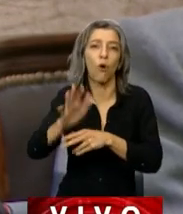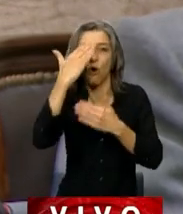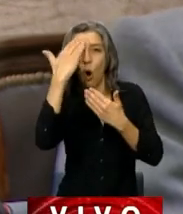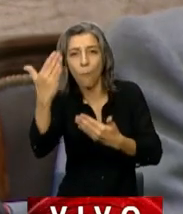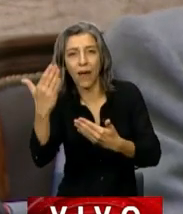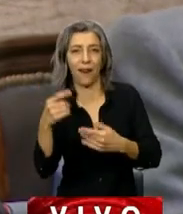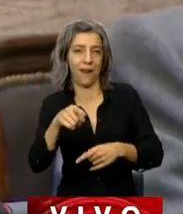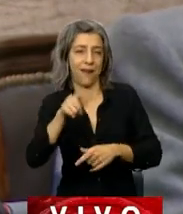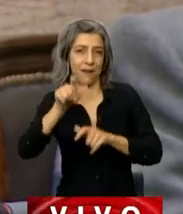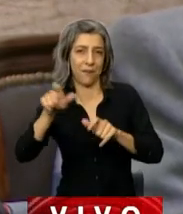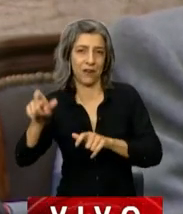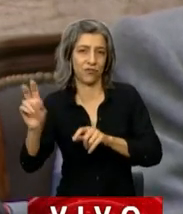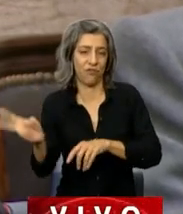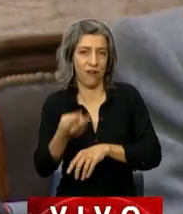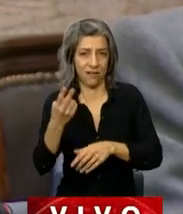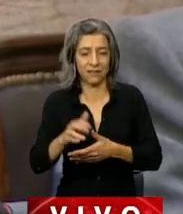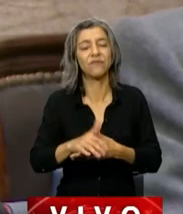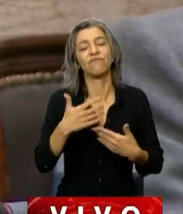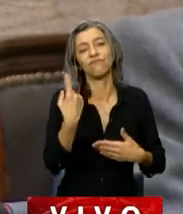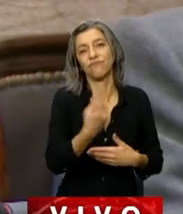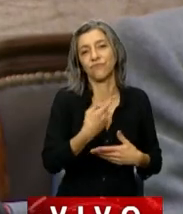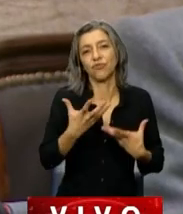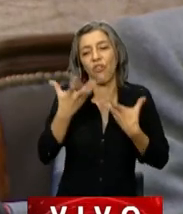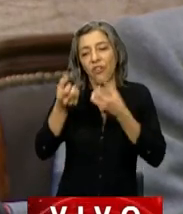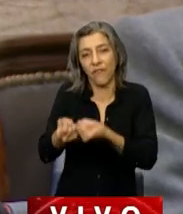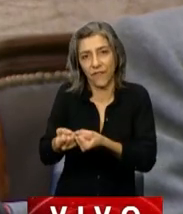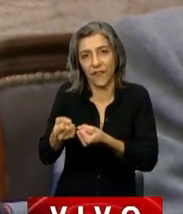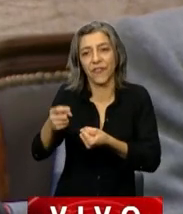y defendemos la creación de esta área